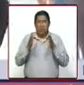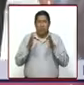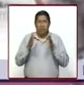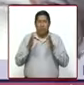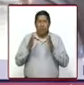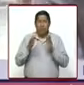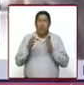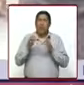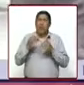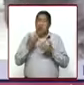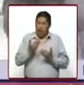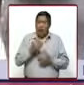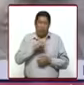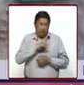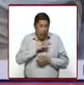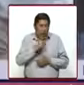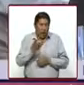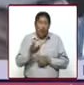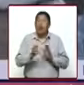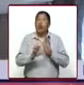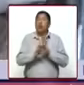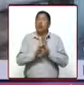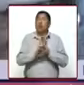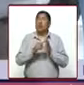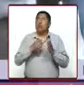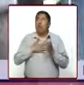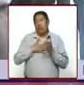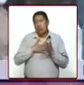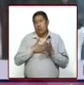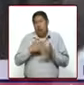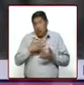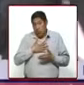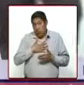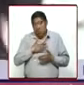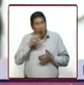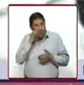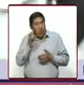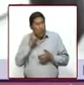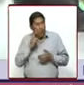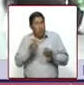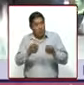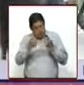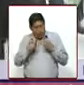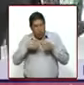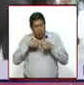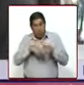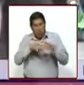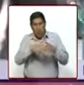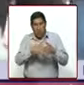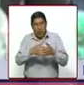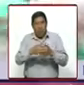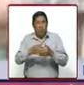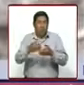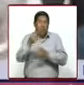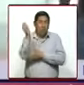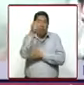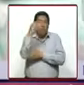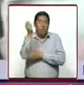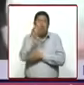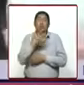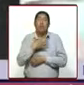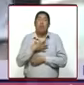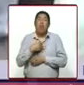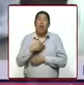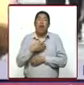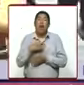que ejerza la fuerza constitucional. Porque fíjese, yo en mi caso le he dicho, yo a Evo Morales, cuando vino de marcha, lo he recibido con banderas blancas, porque al final